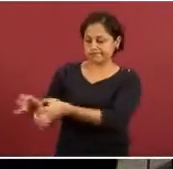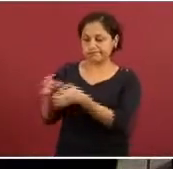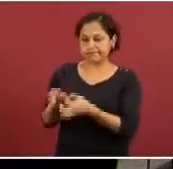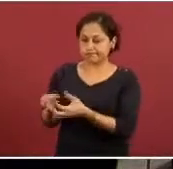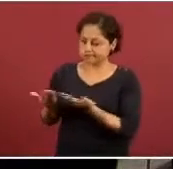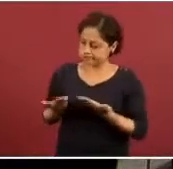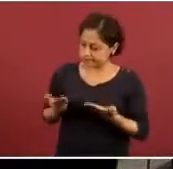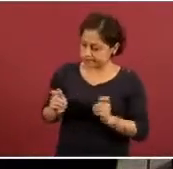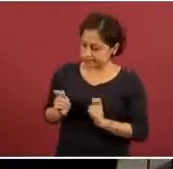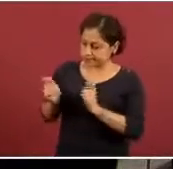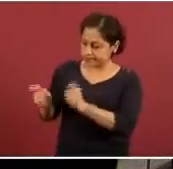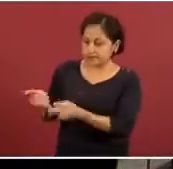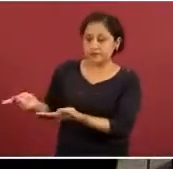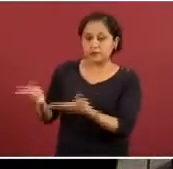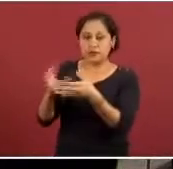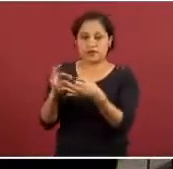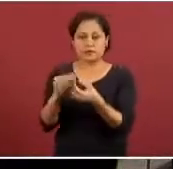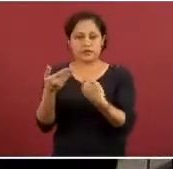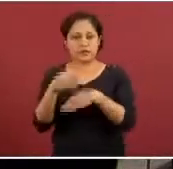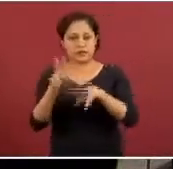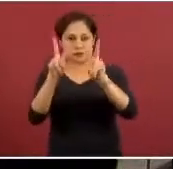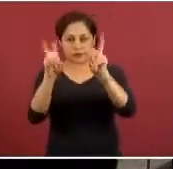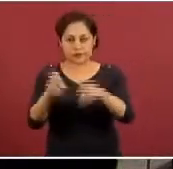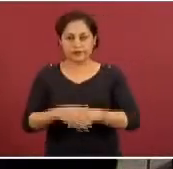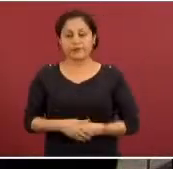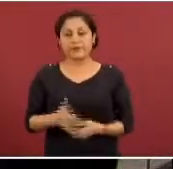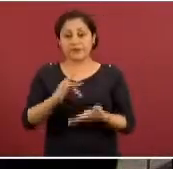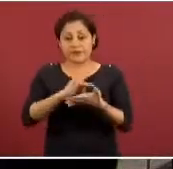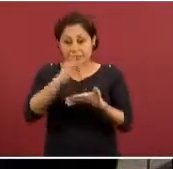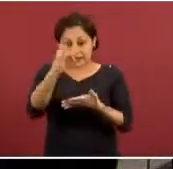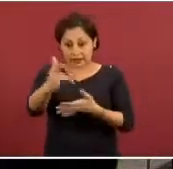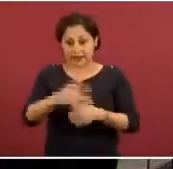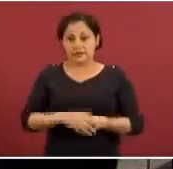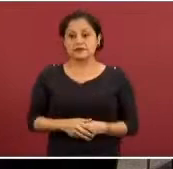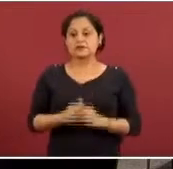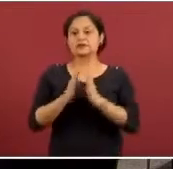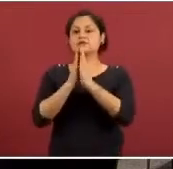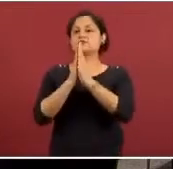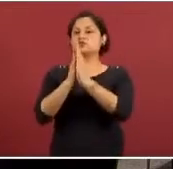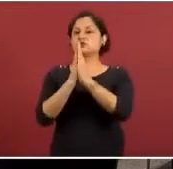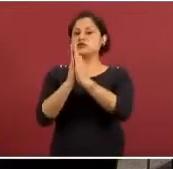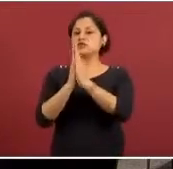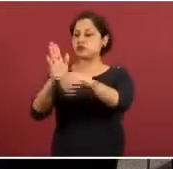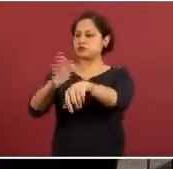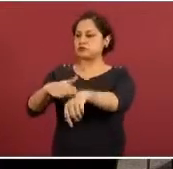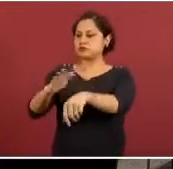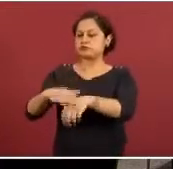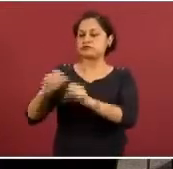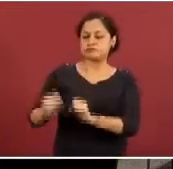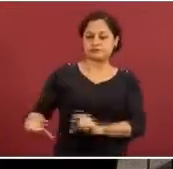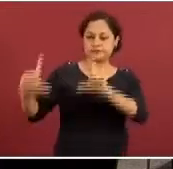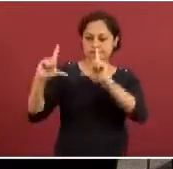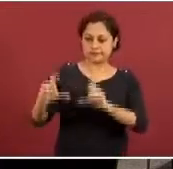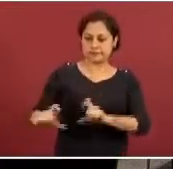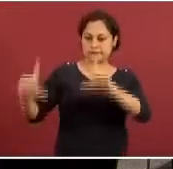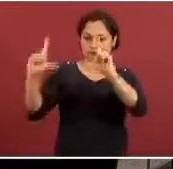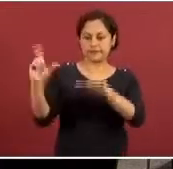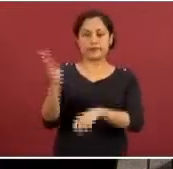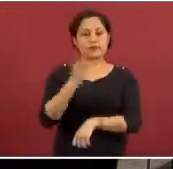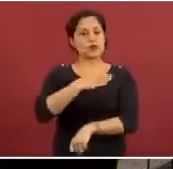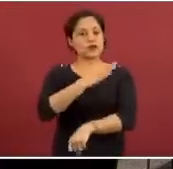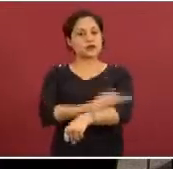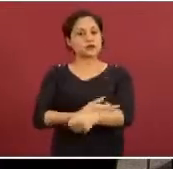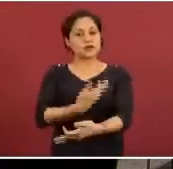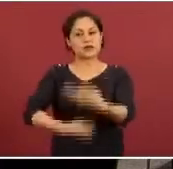tema. Muchas gracias. Mejor, si me pueden pasar mi presentación. Muy buenas tardes a todos